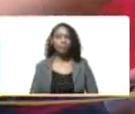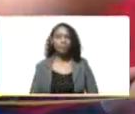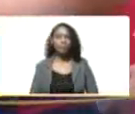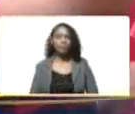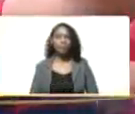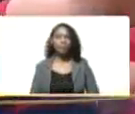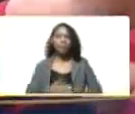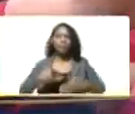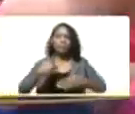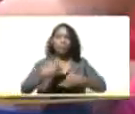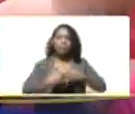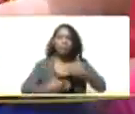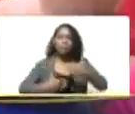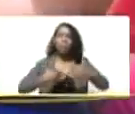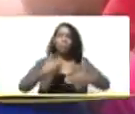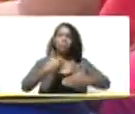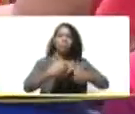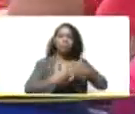Transcurrieron los días